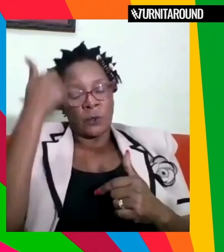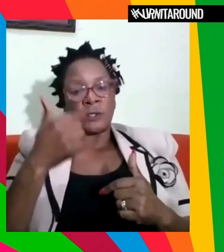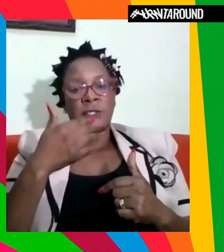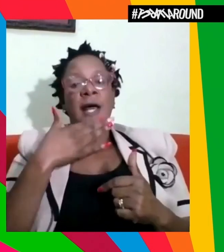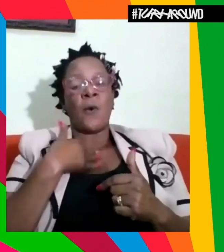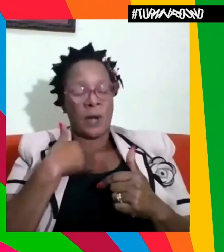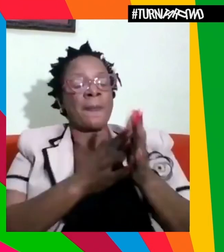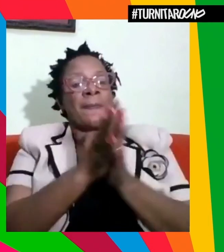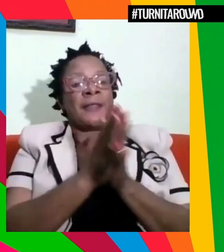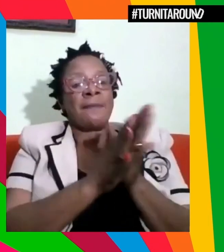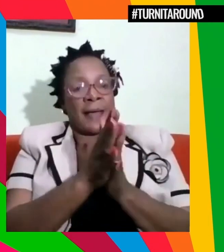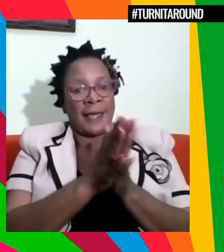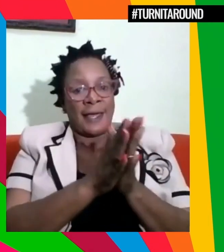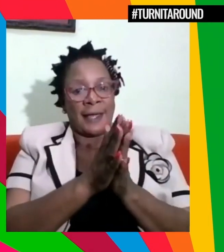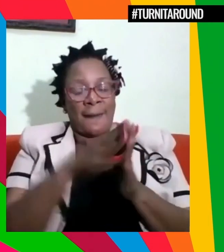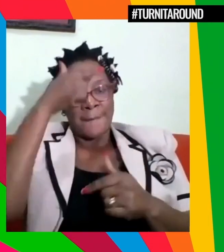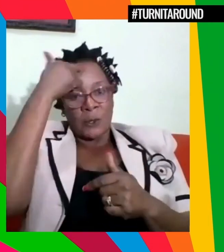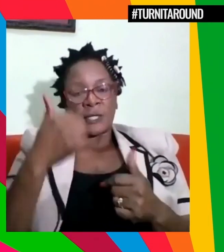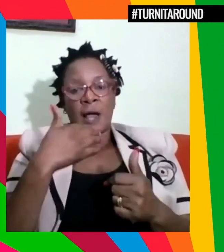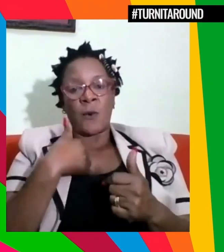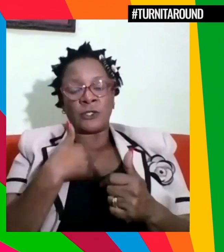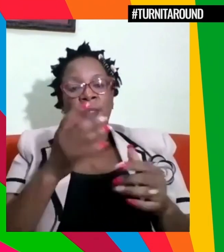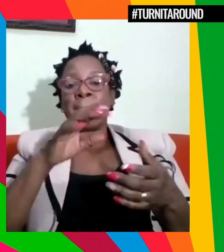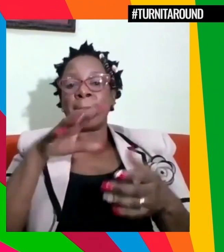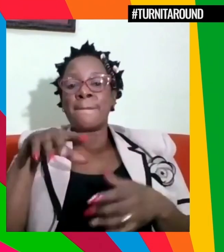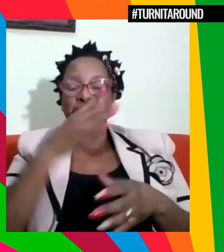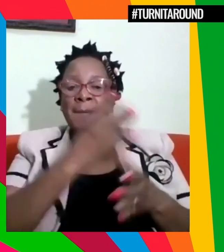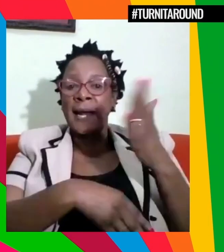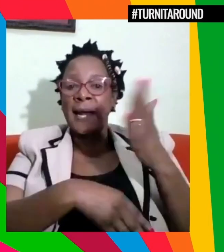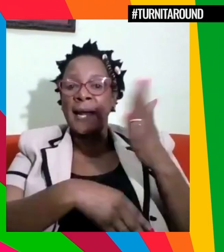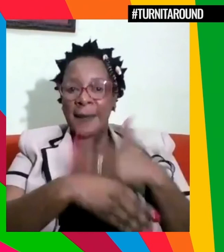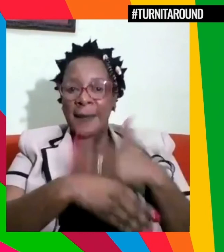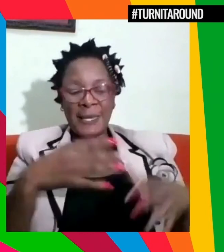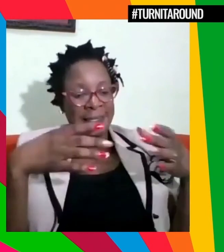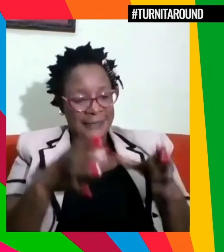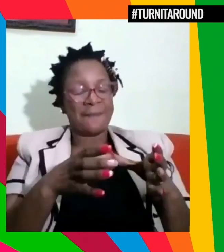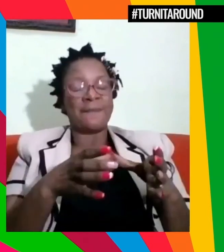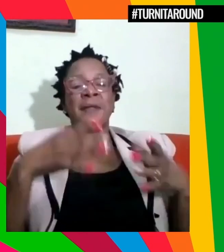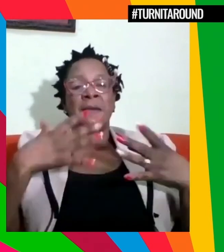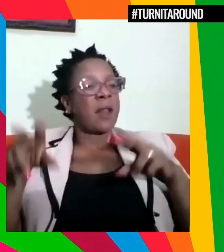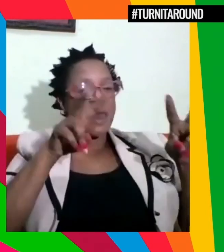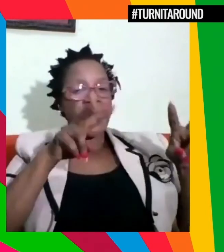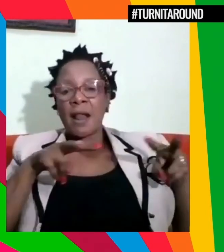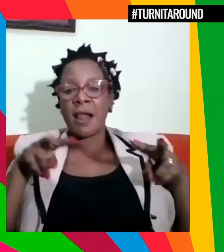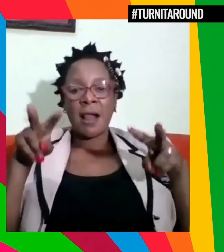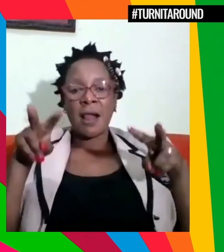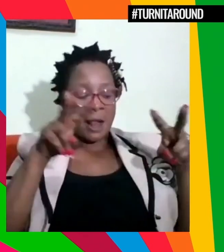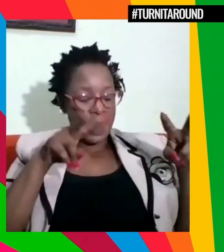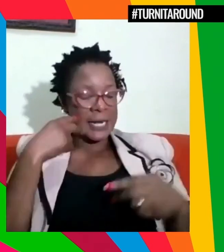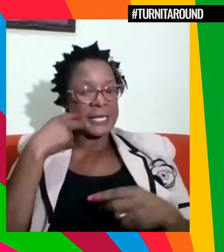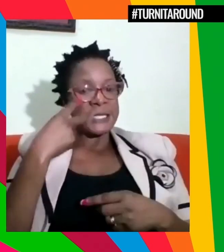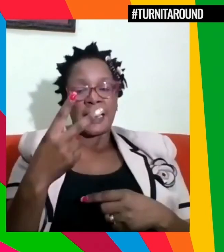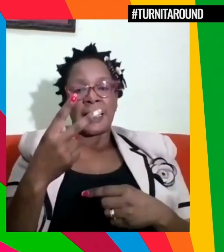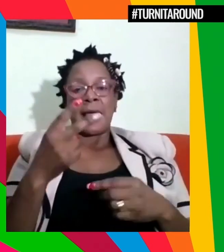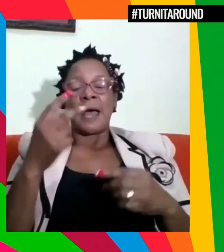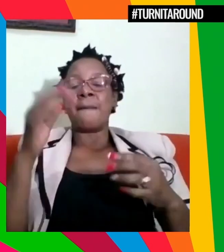inspiren. Quiero estar en los Juegos Olímpicos, en la Villa Olímpica, y verlos, ver a gente tan fantástica a mi